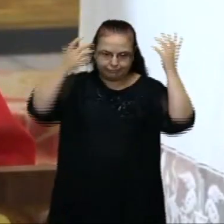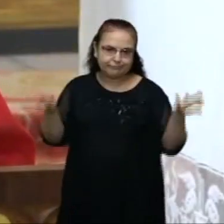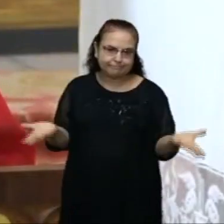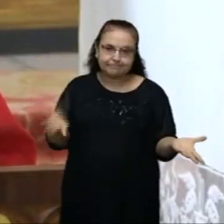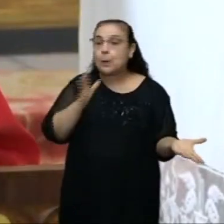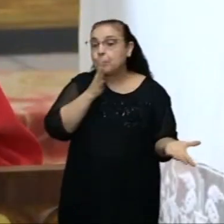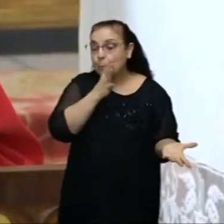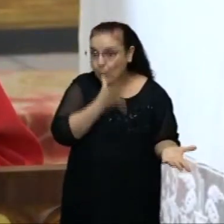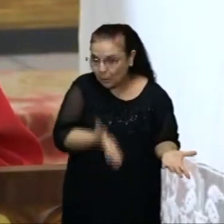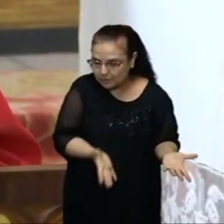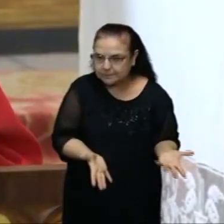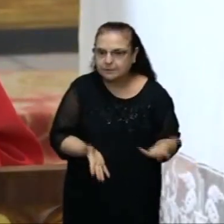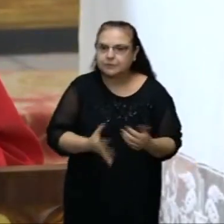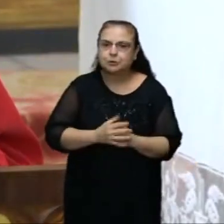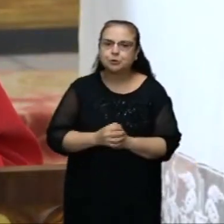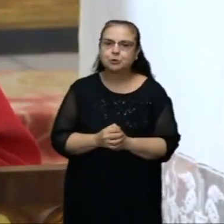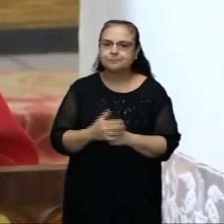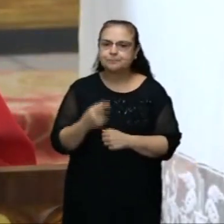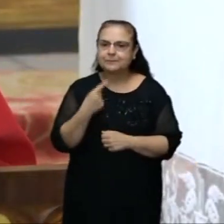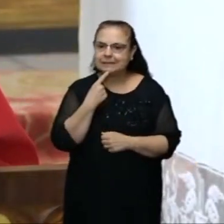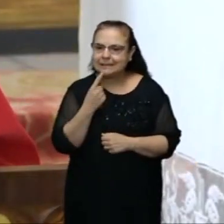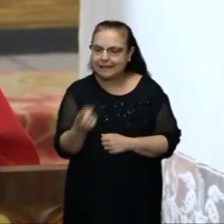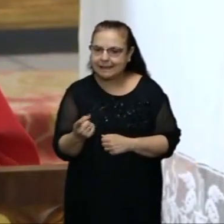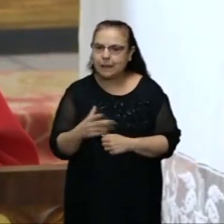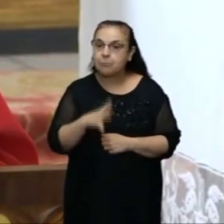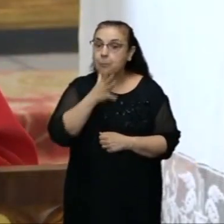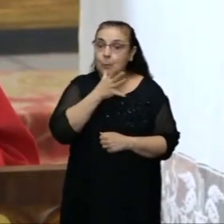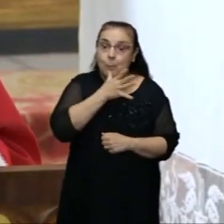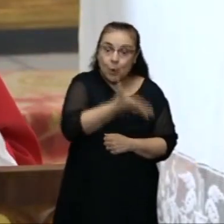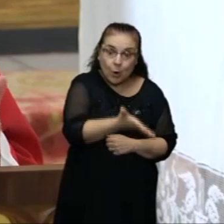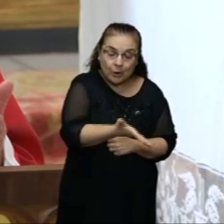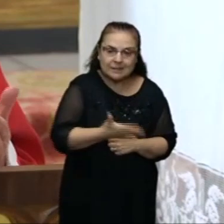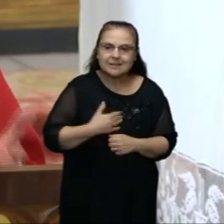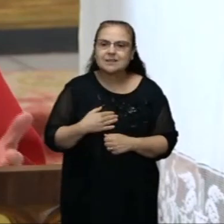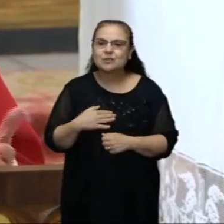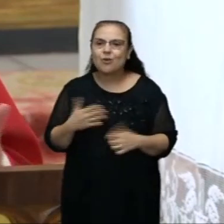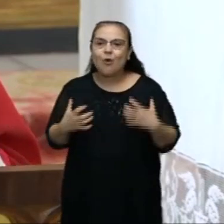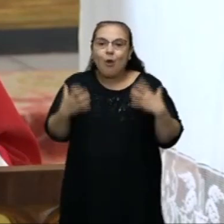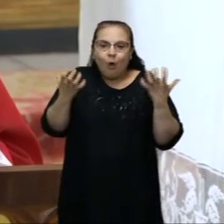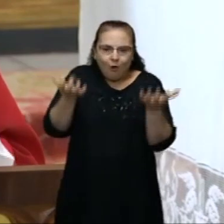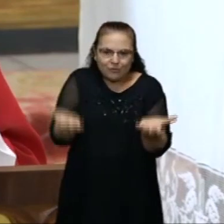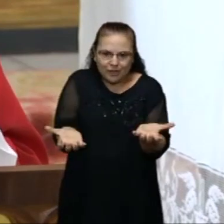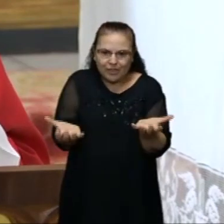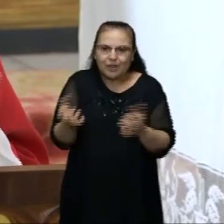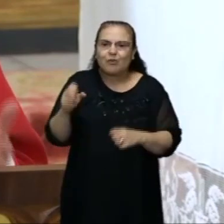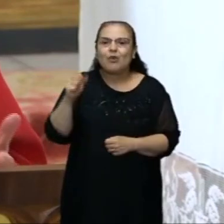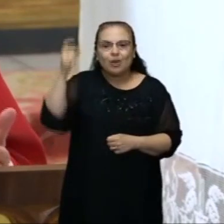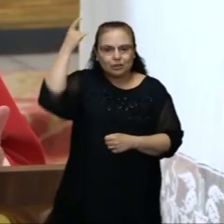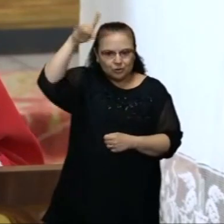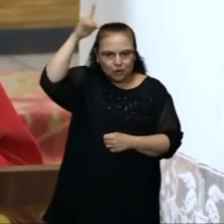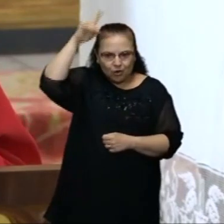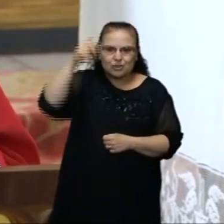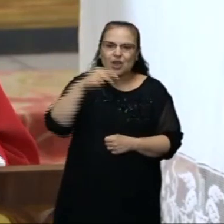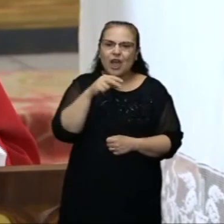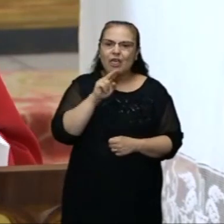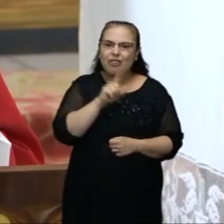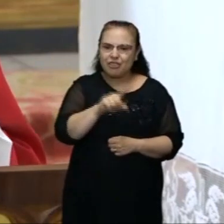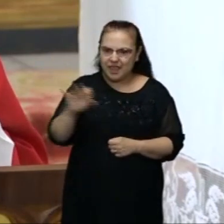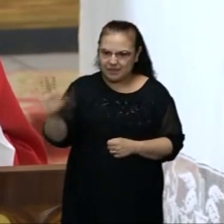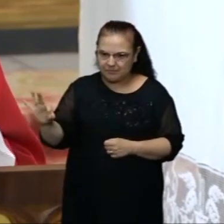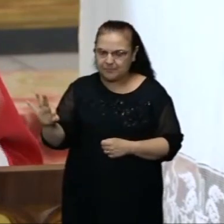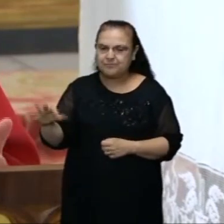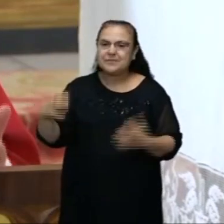Por eso nos dice, con motivo de la dedicación, ofrecieron 100 toros, 200